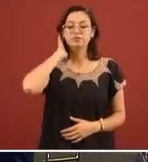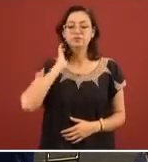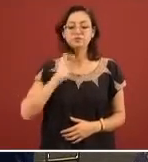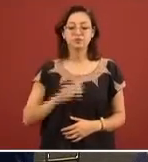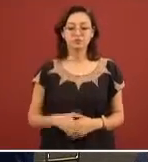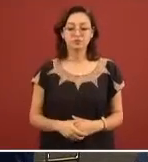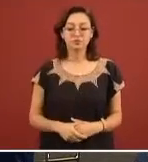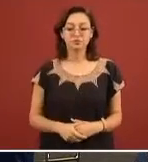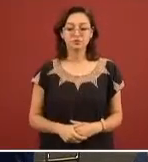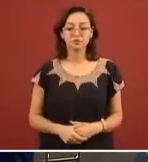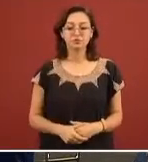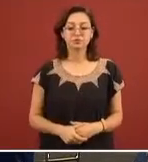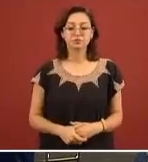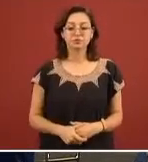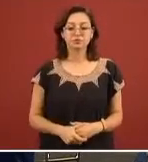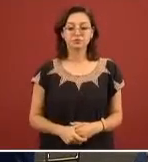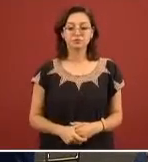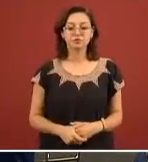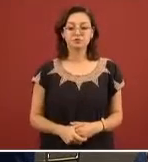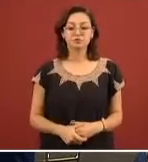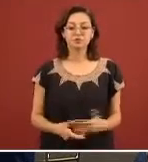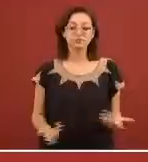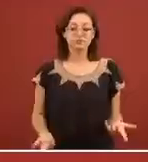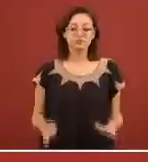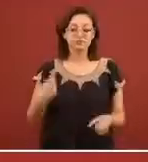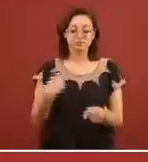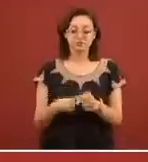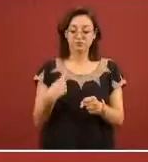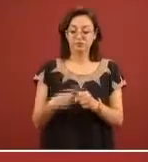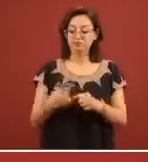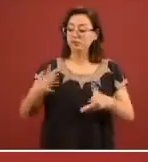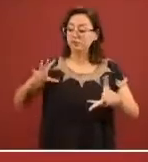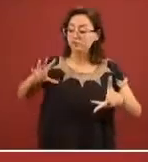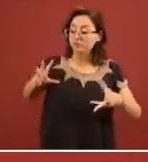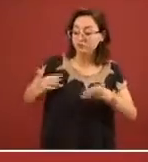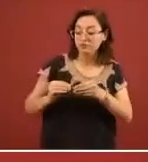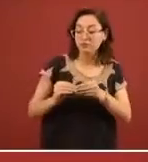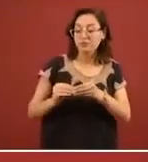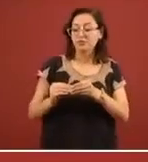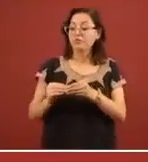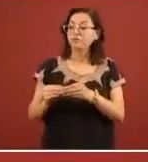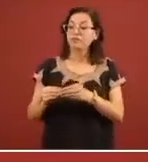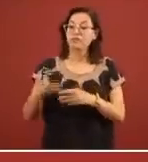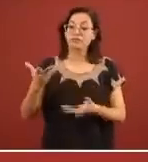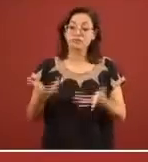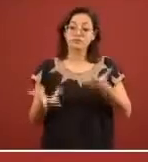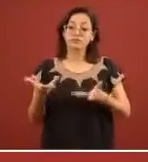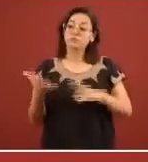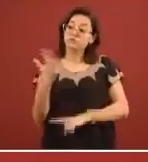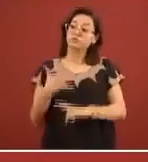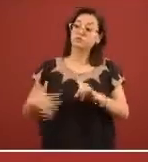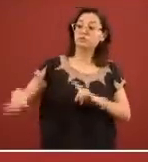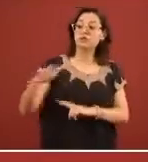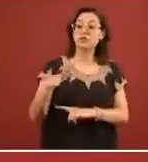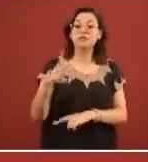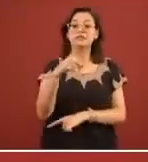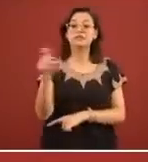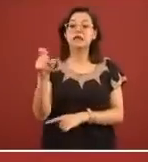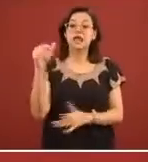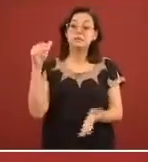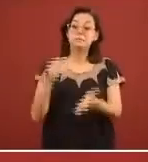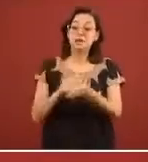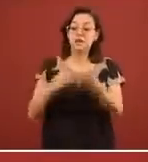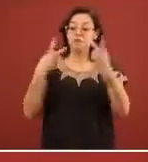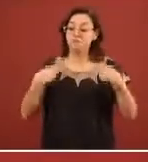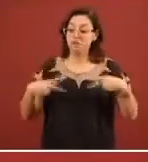La incidencia acumulada precisamente, como su nombre lo dice, es en una base de población. Sí, por ejemplo, en este caso 100.000 habitantes,